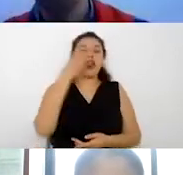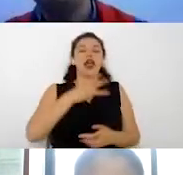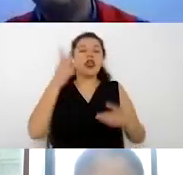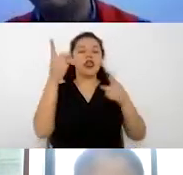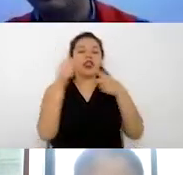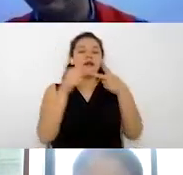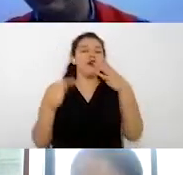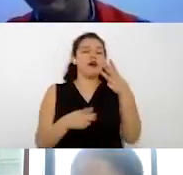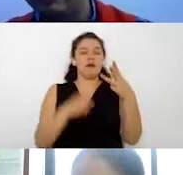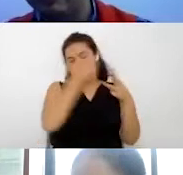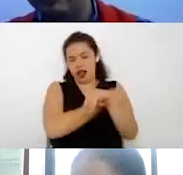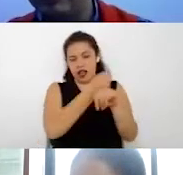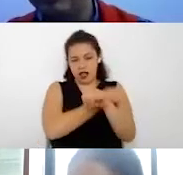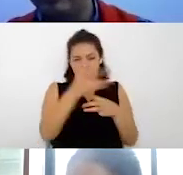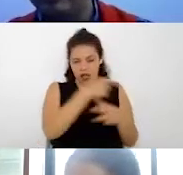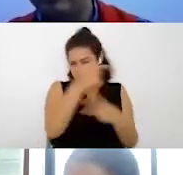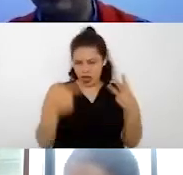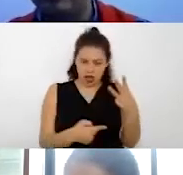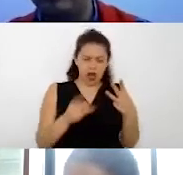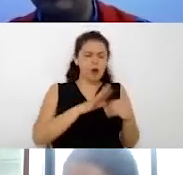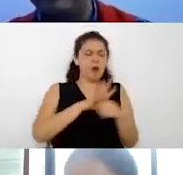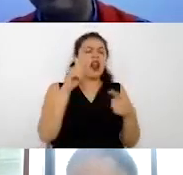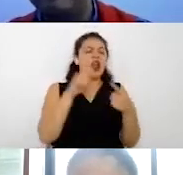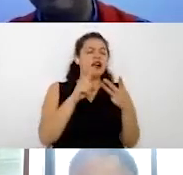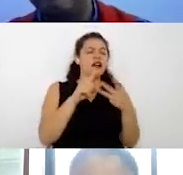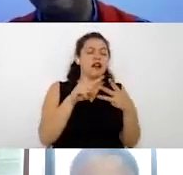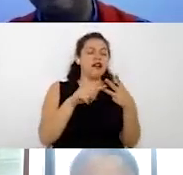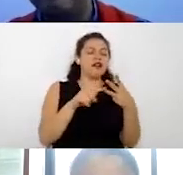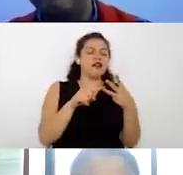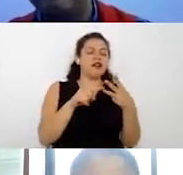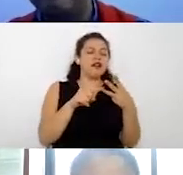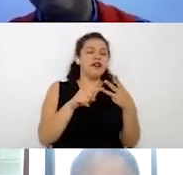¿verdad? ¿Cuáles eran?